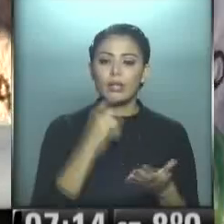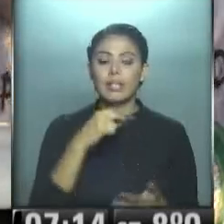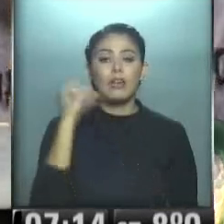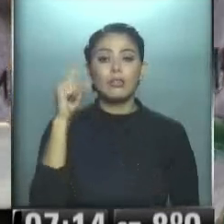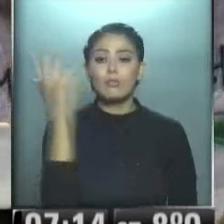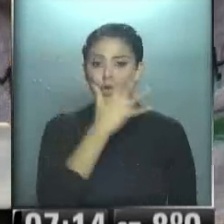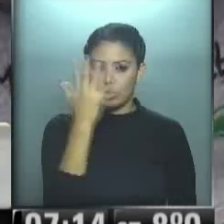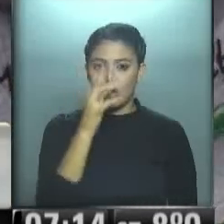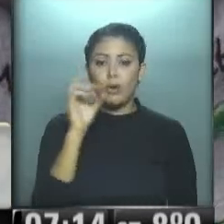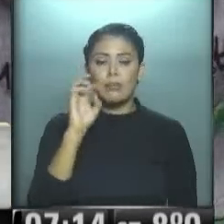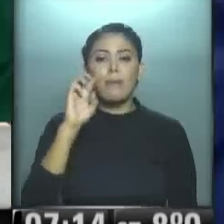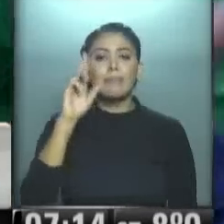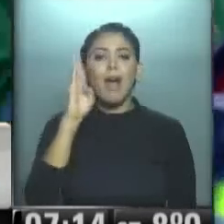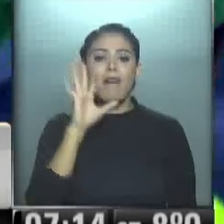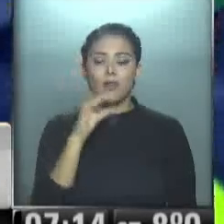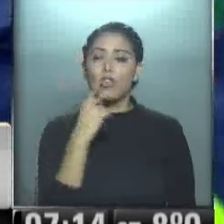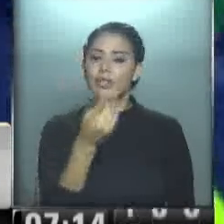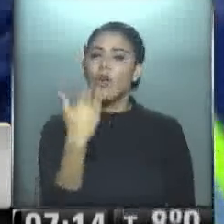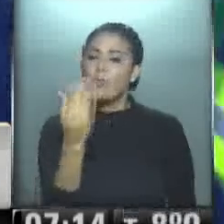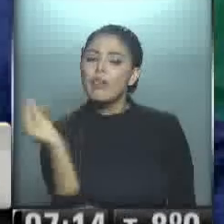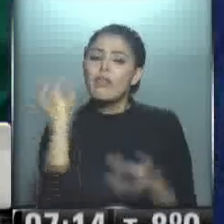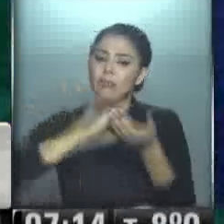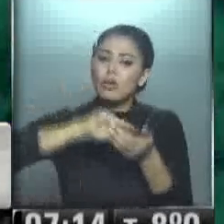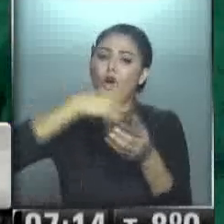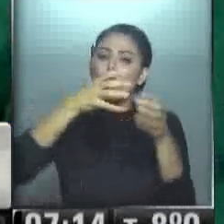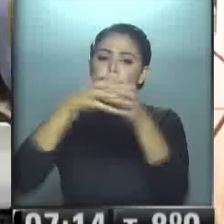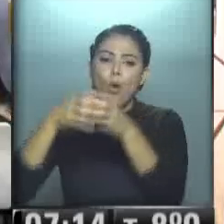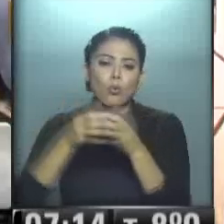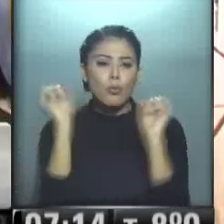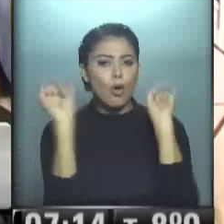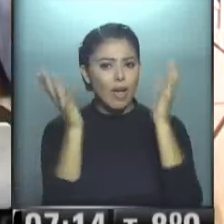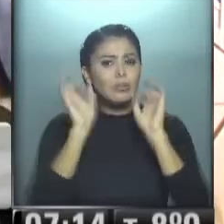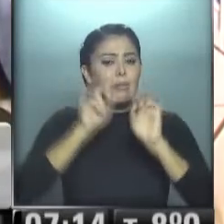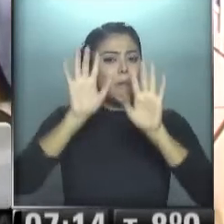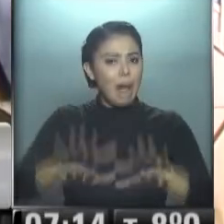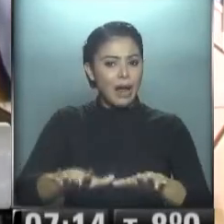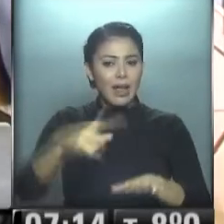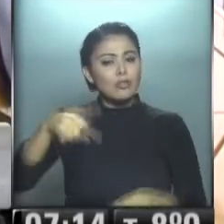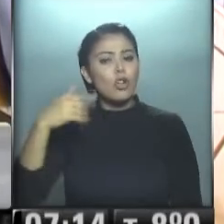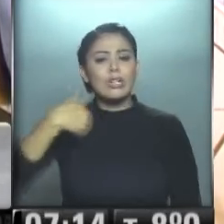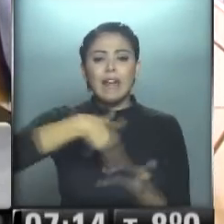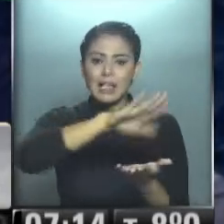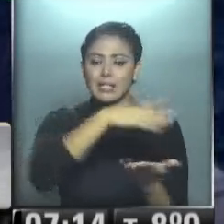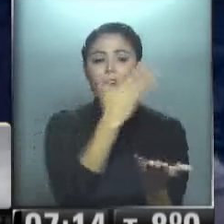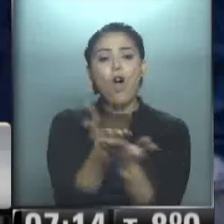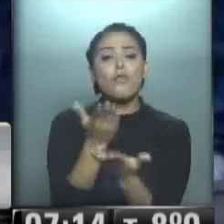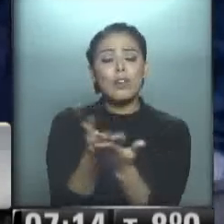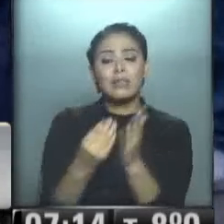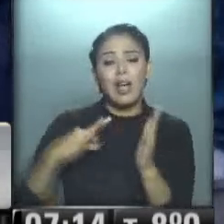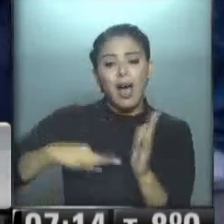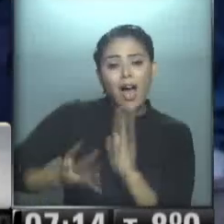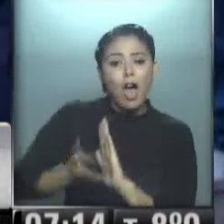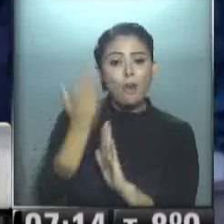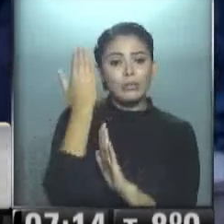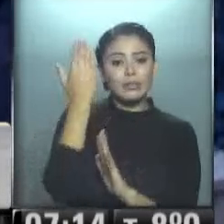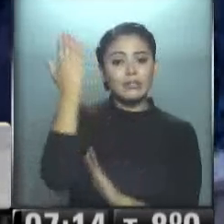que podrían sumarse otras ramas de la actividad al paro de camioneros y que rechazaron la oferta de aumento